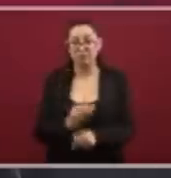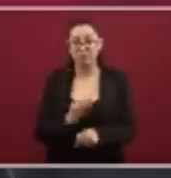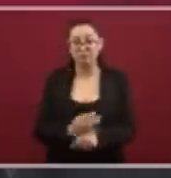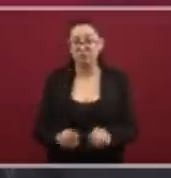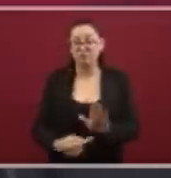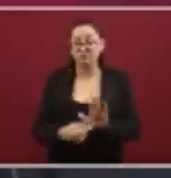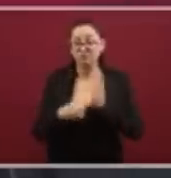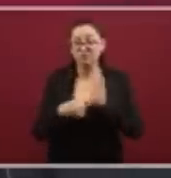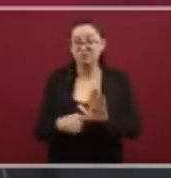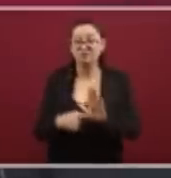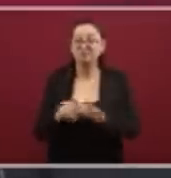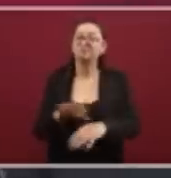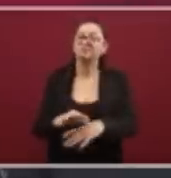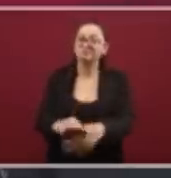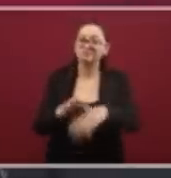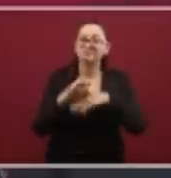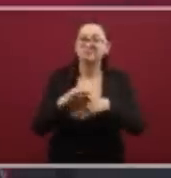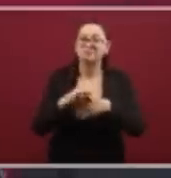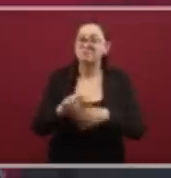es real